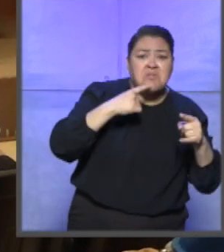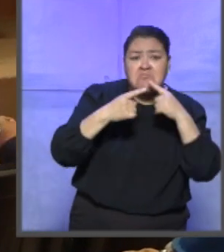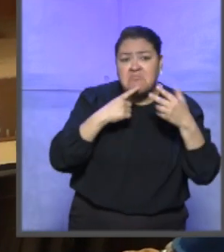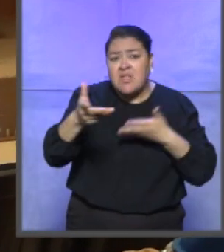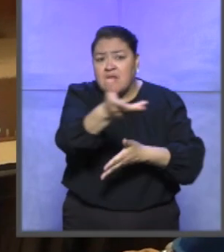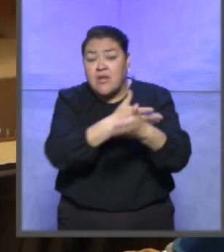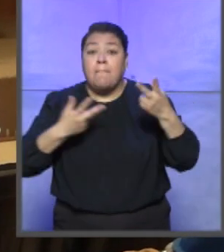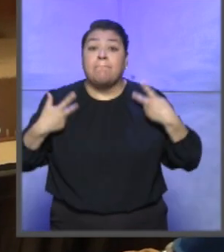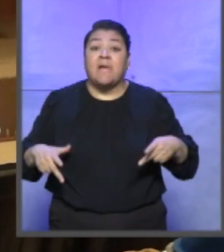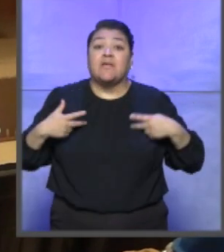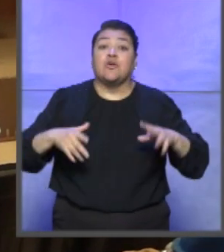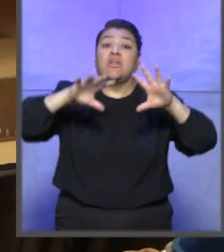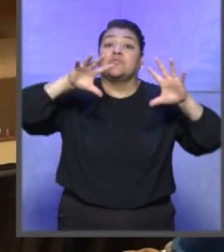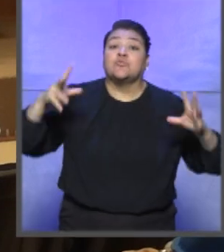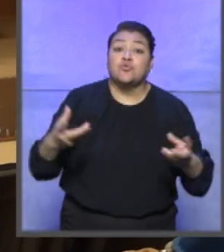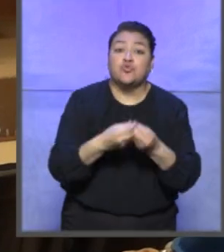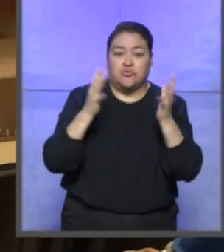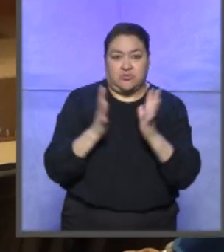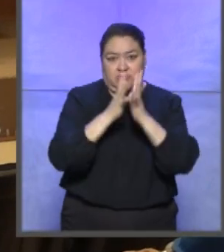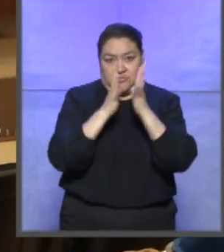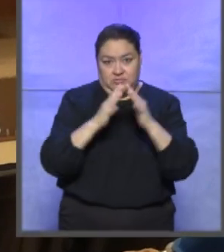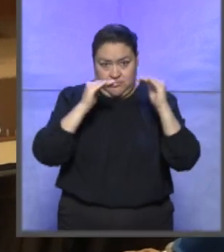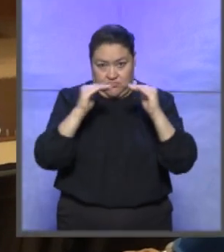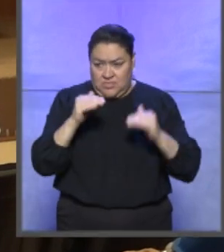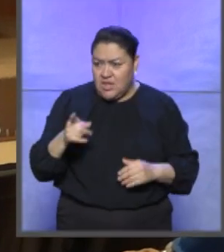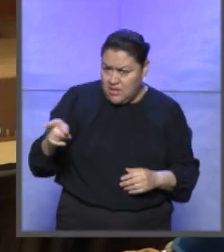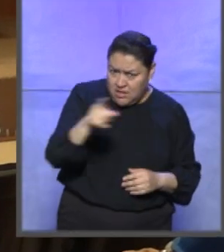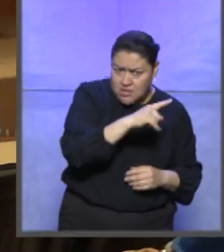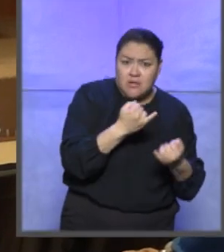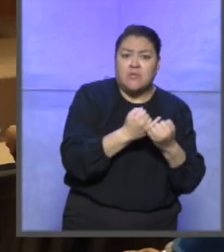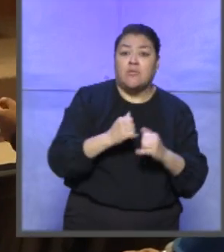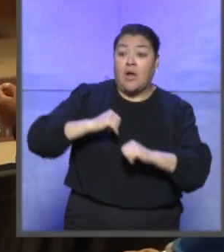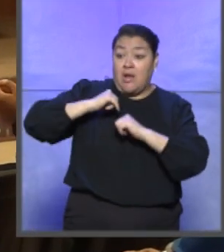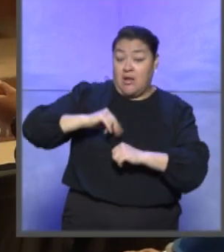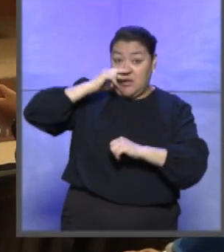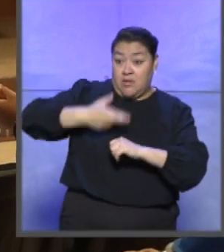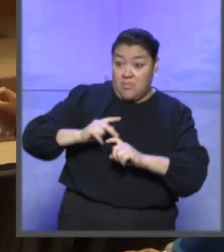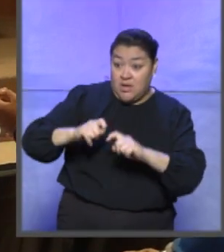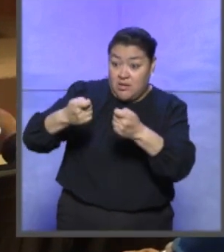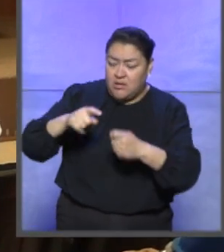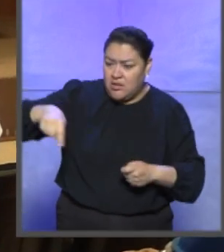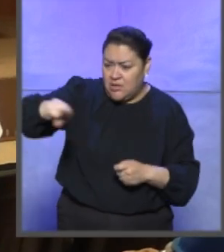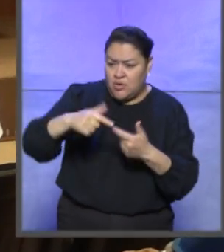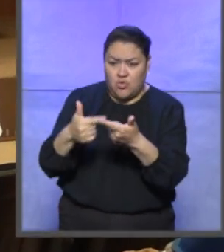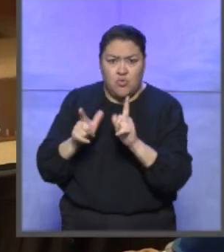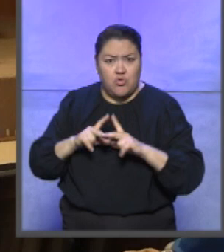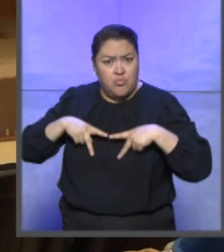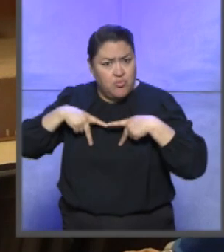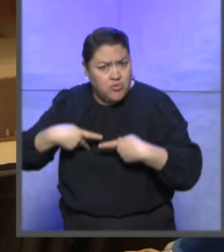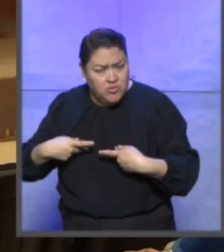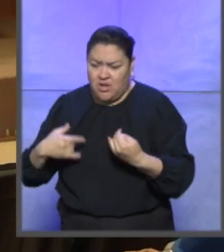todos los grupos sociales en los que se les dé la voz a quienes son considerados